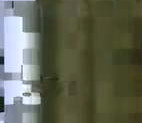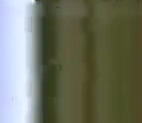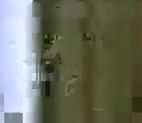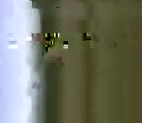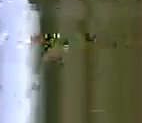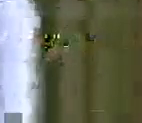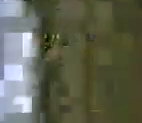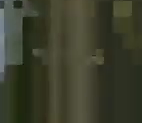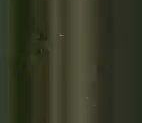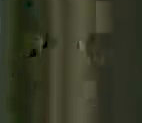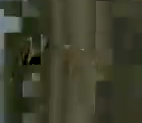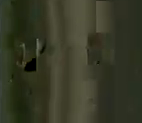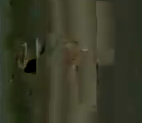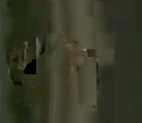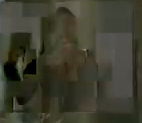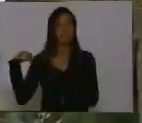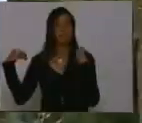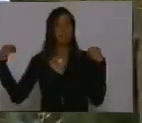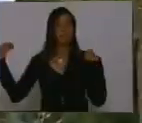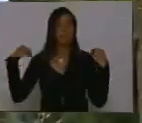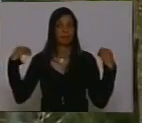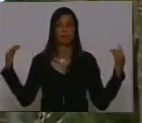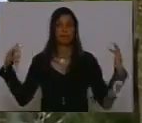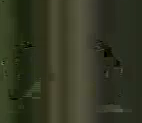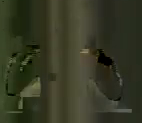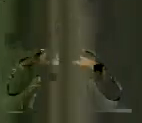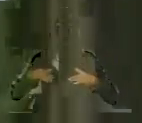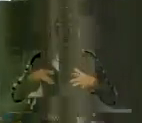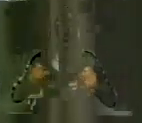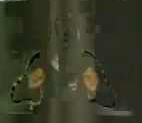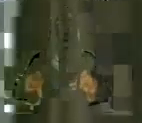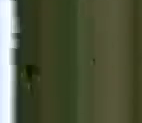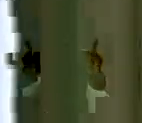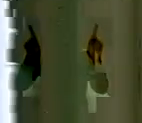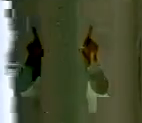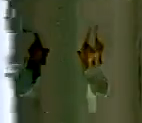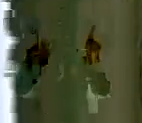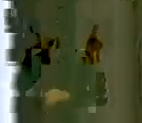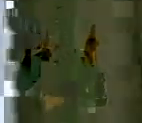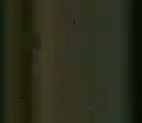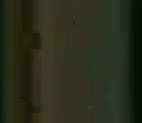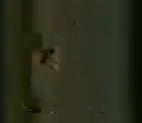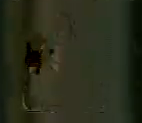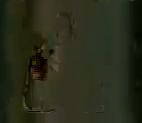diálogo constituyente, tenemos nosotros la oportunidad como generación